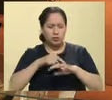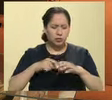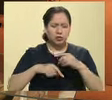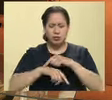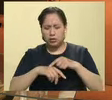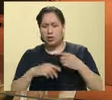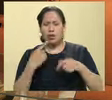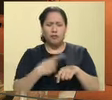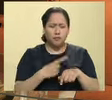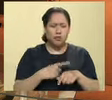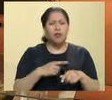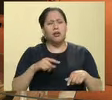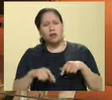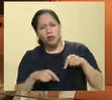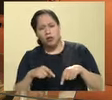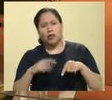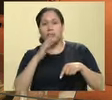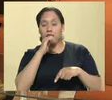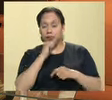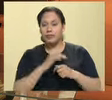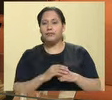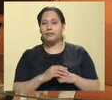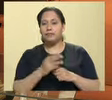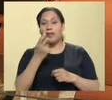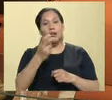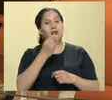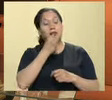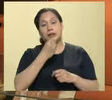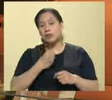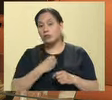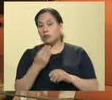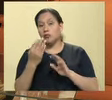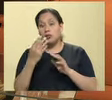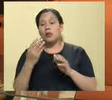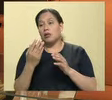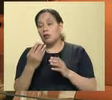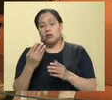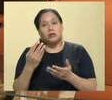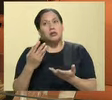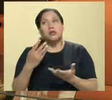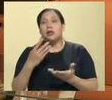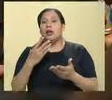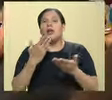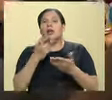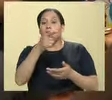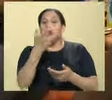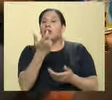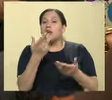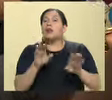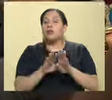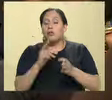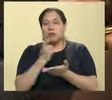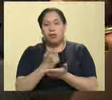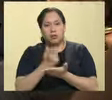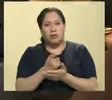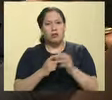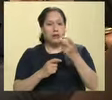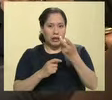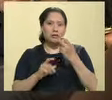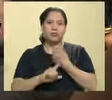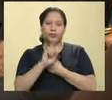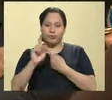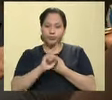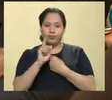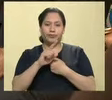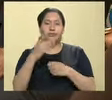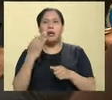enfermedades, demás. Y en esa etapa le vas a tener que hacer frente, ¿con qué dinero? Y entonces, esos son problemas que hoy no